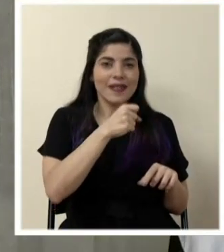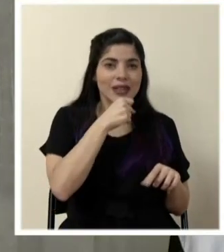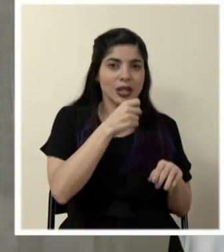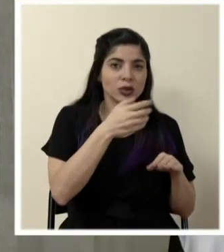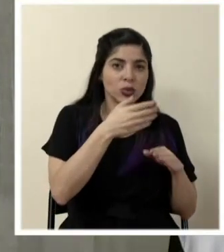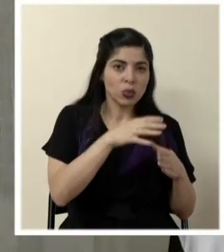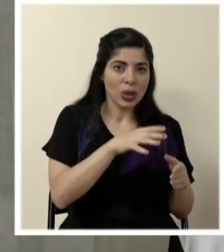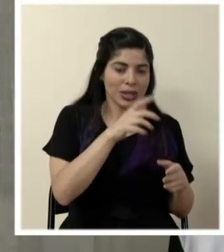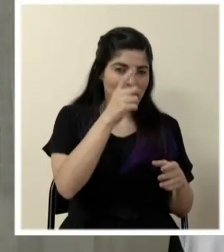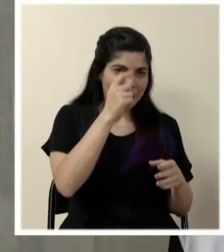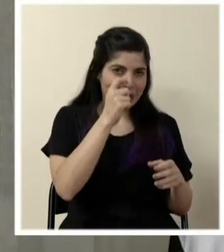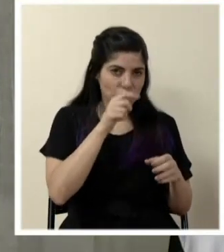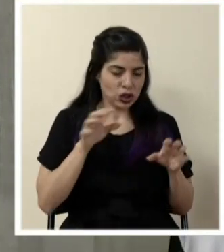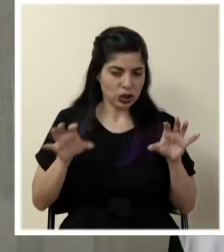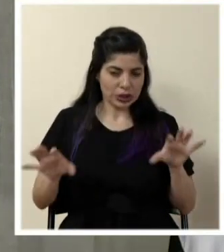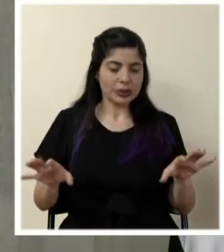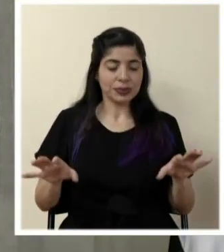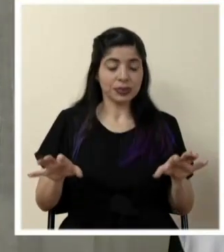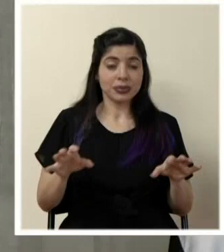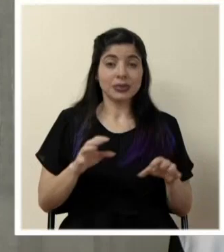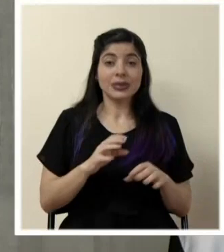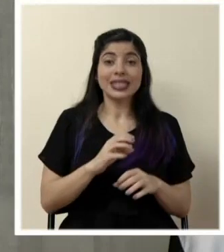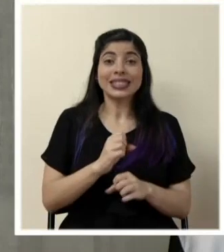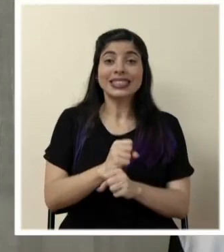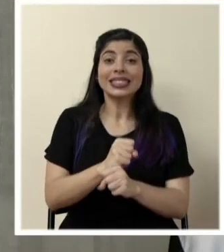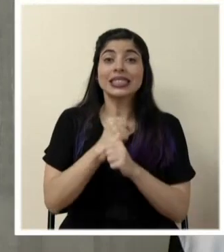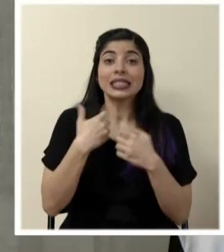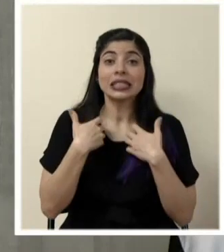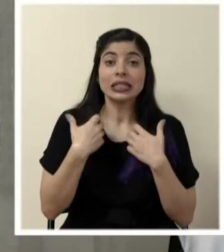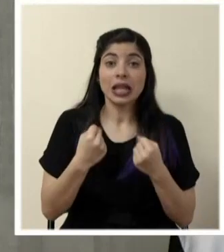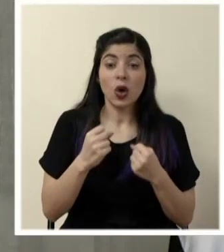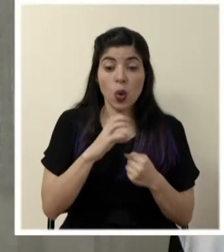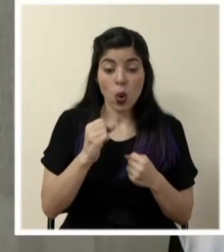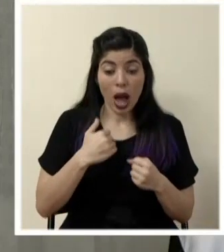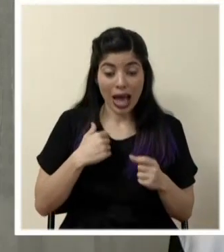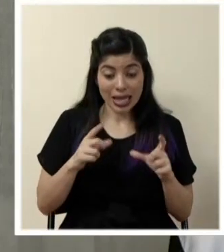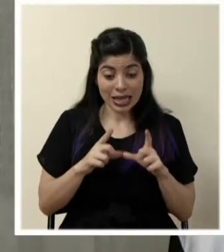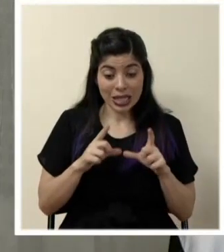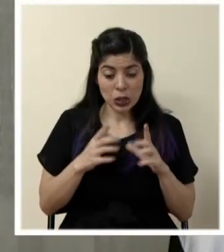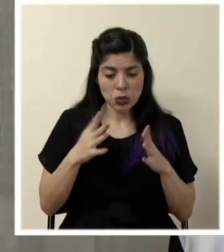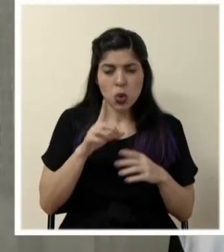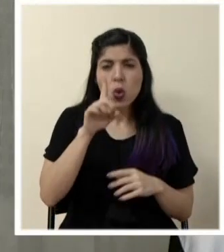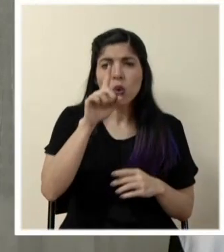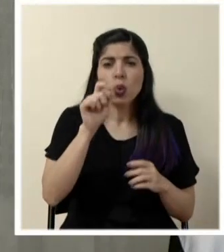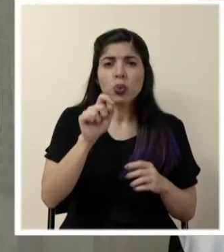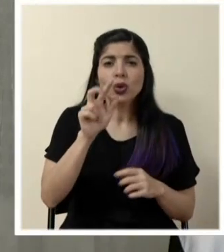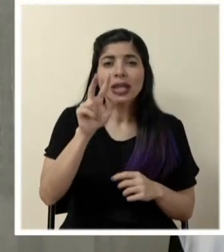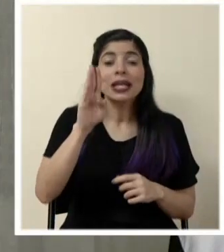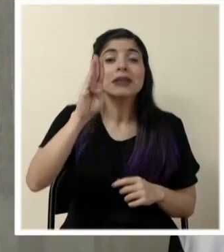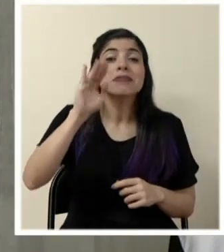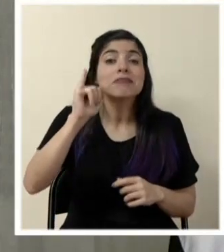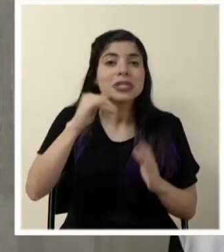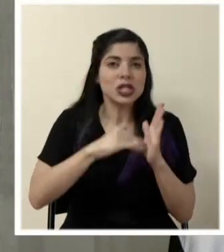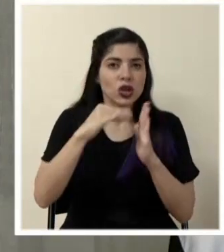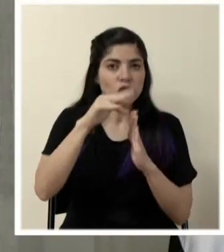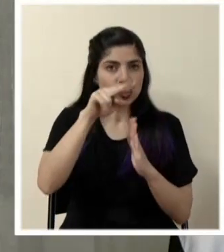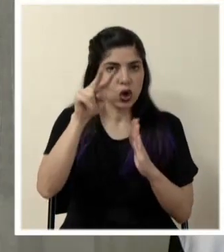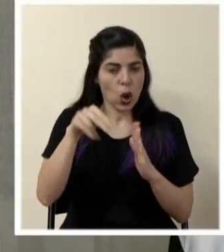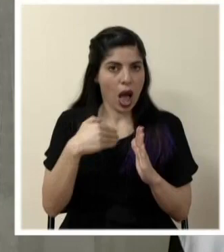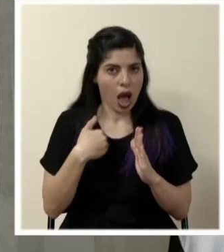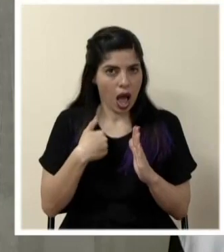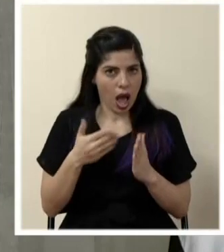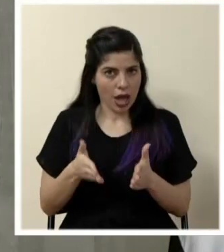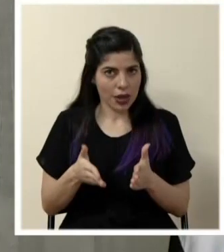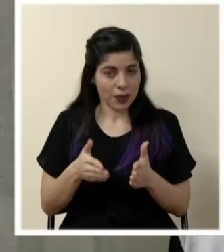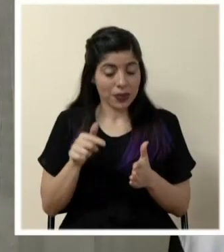seguro de salud, la Caja tiene en títulos más o menos 1.3 billones de colones.